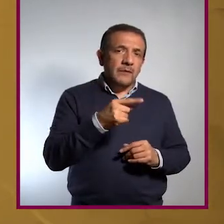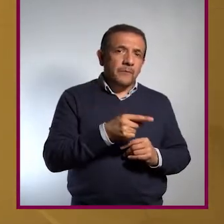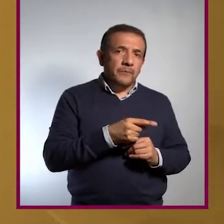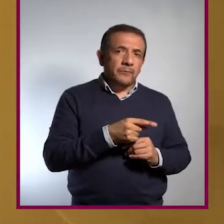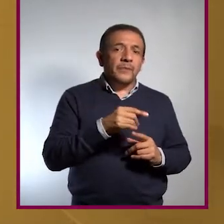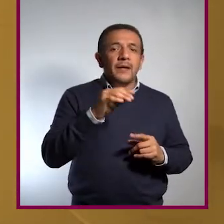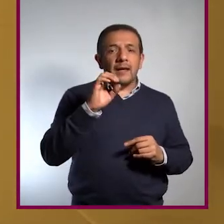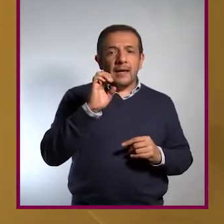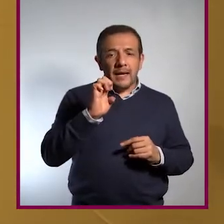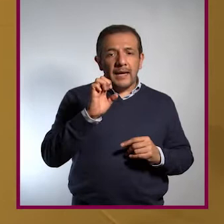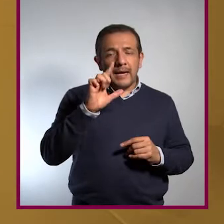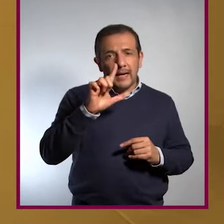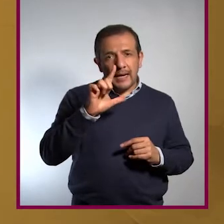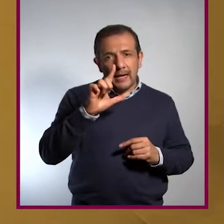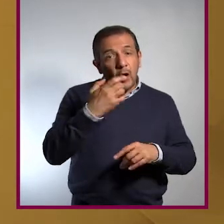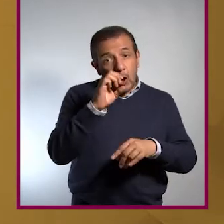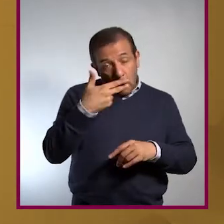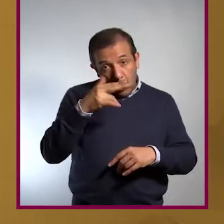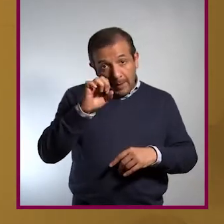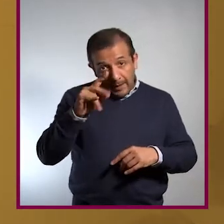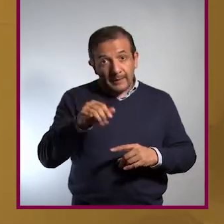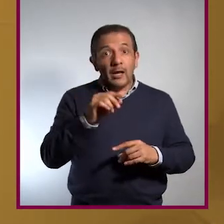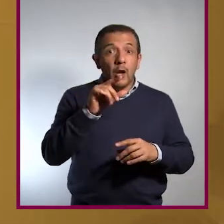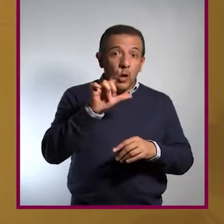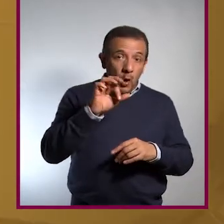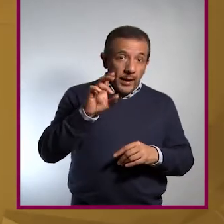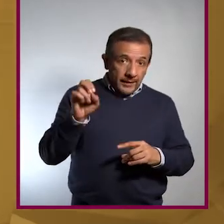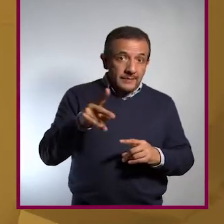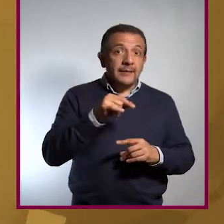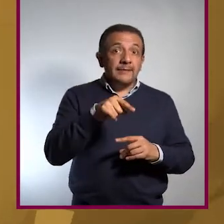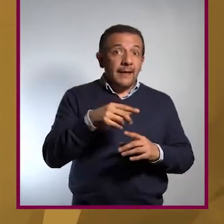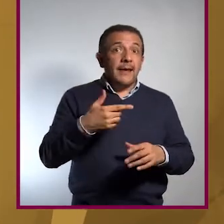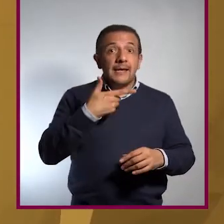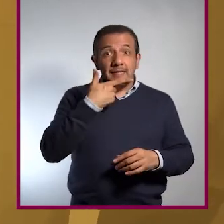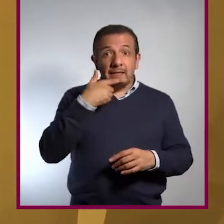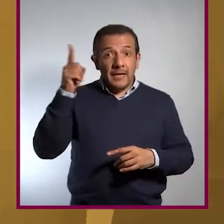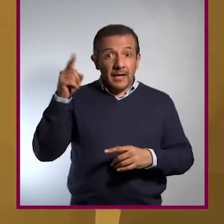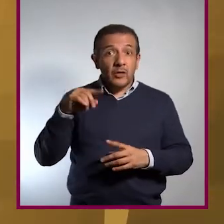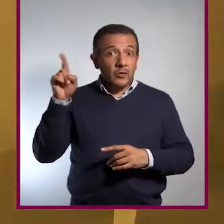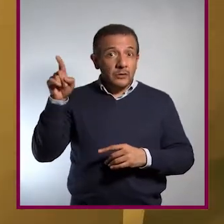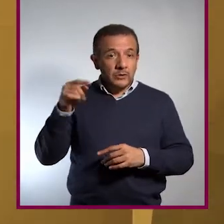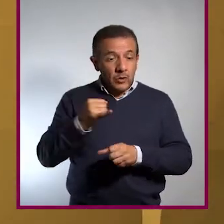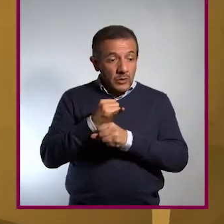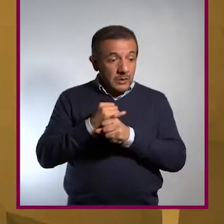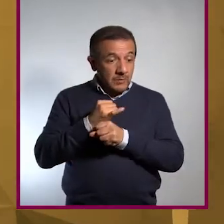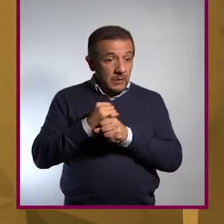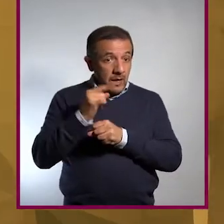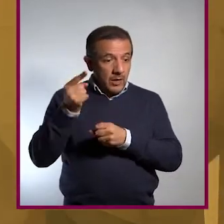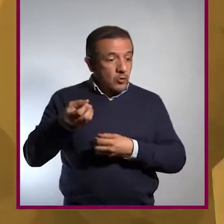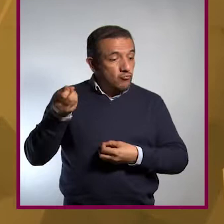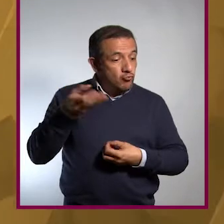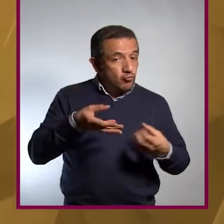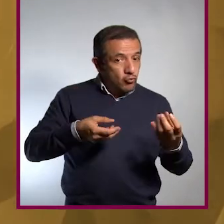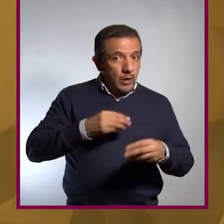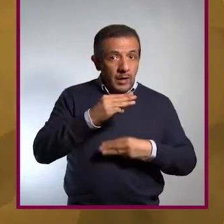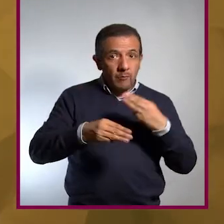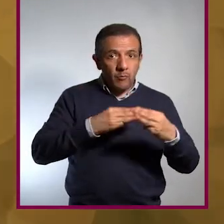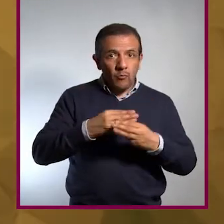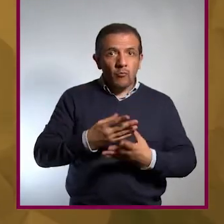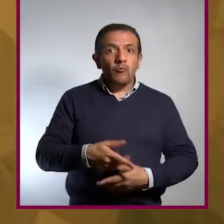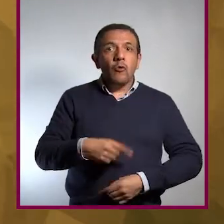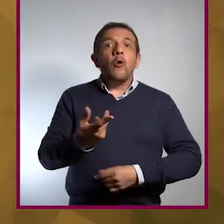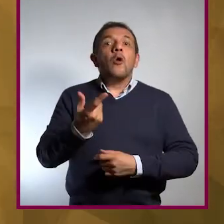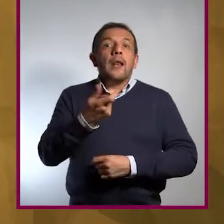científicos Ernst Chain y Howard Walter Florey de Reino Unido. por su gran aportación de